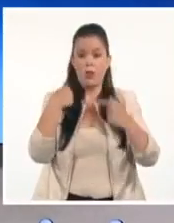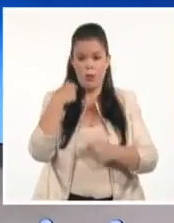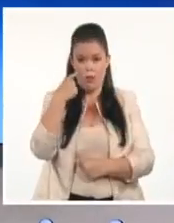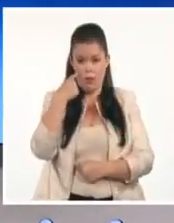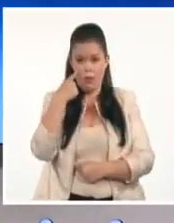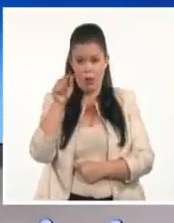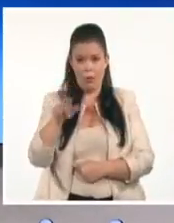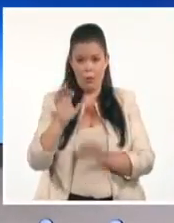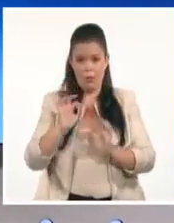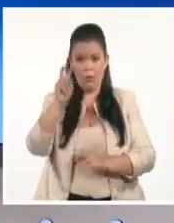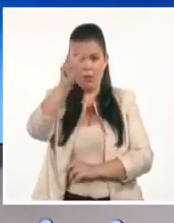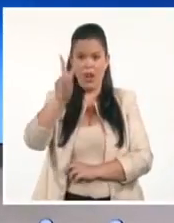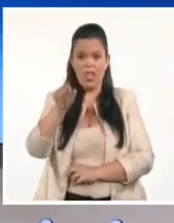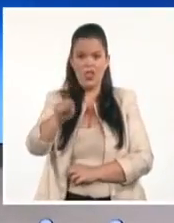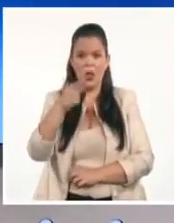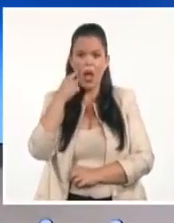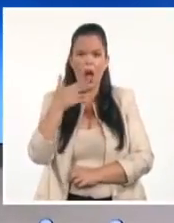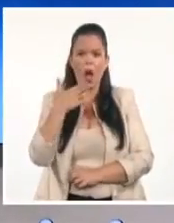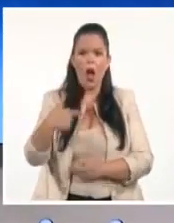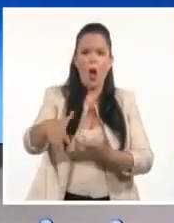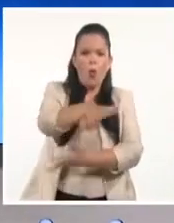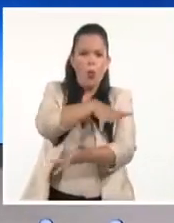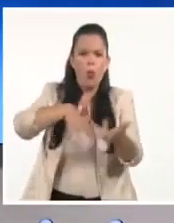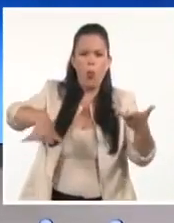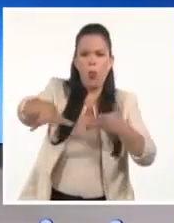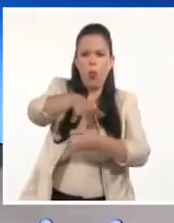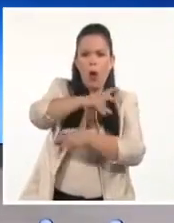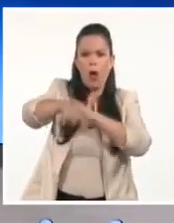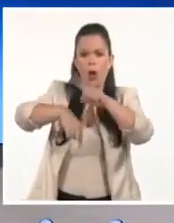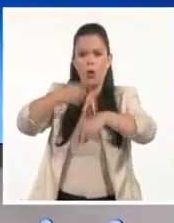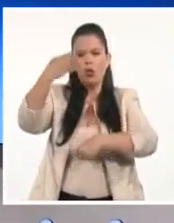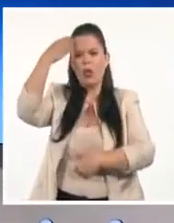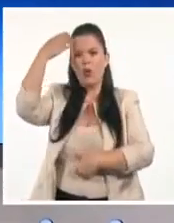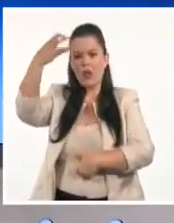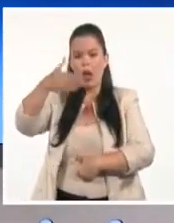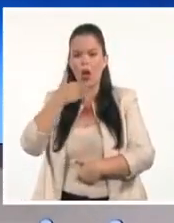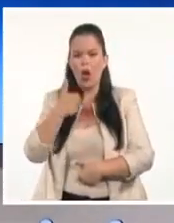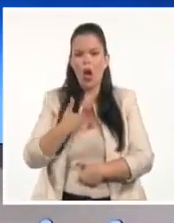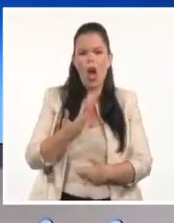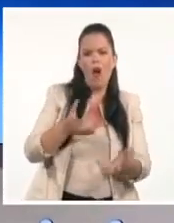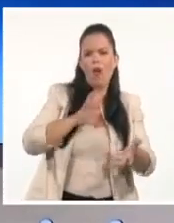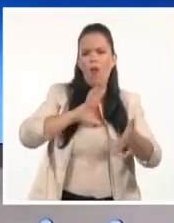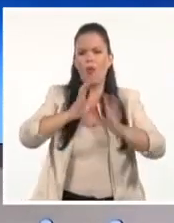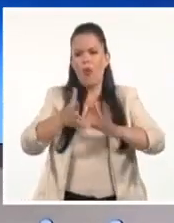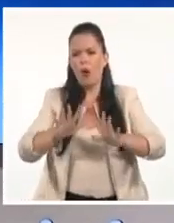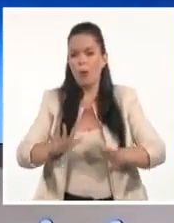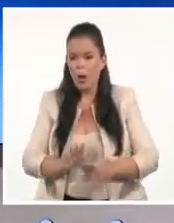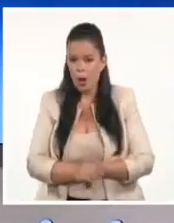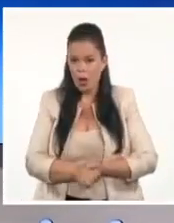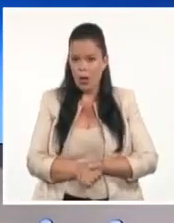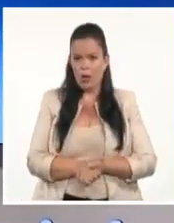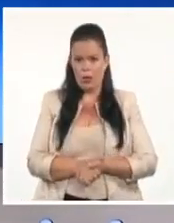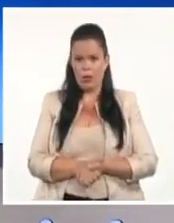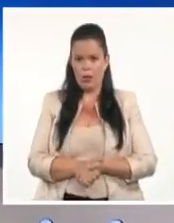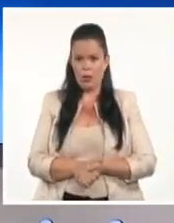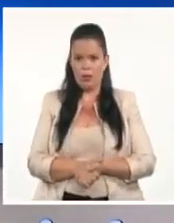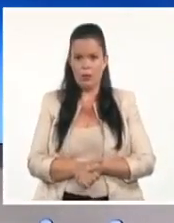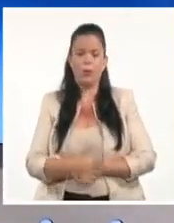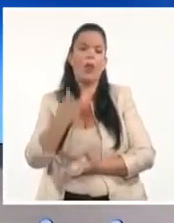le ejemplifico. Con hechos, fíjese, con hechos, no con discurso ni consigna, meros hechos. Año